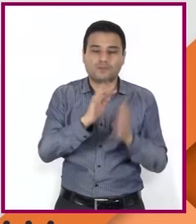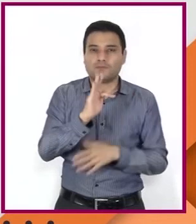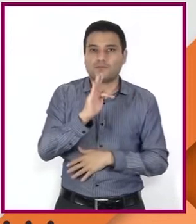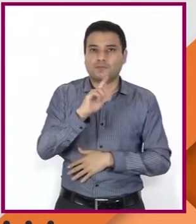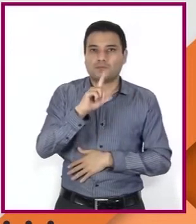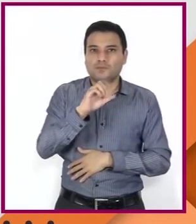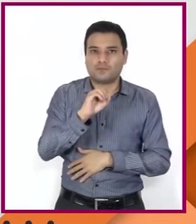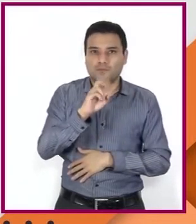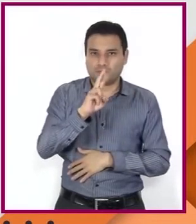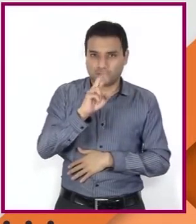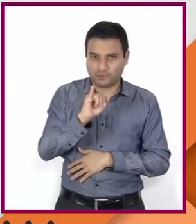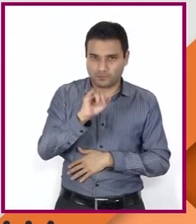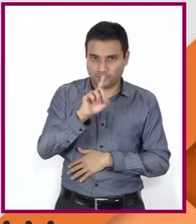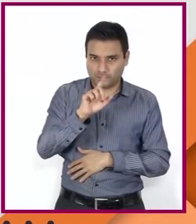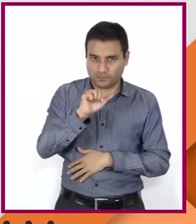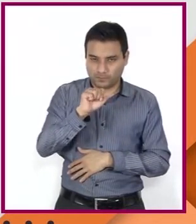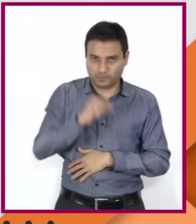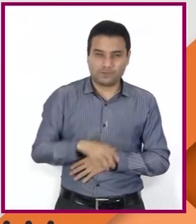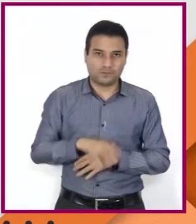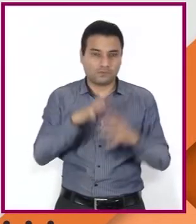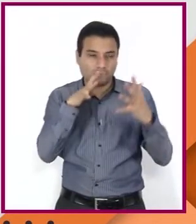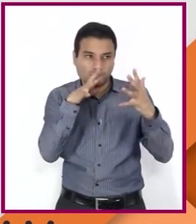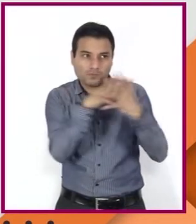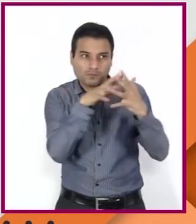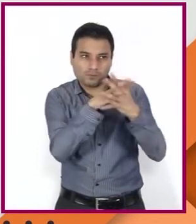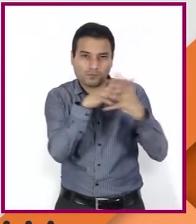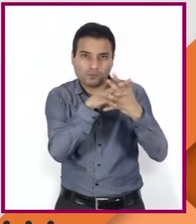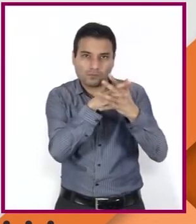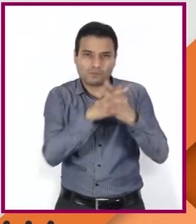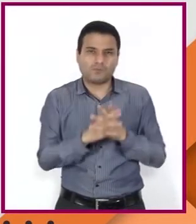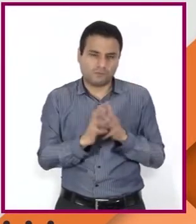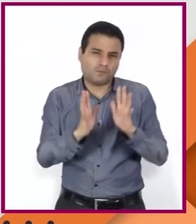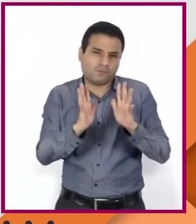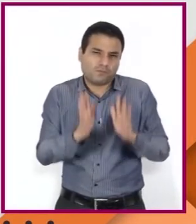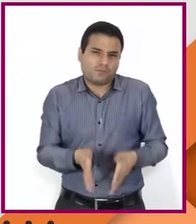Xochillaoyotl. Eran enfrentamientos pactados